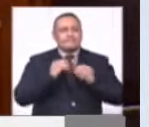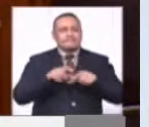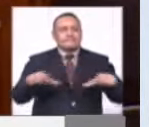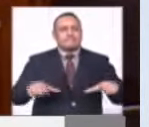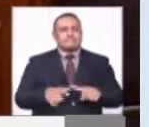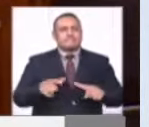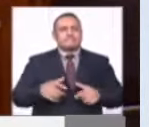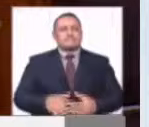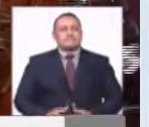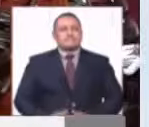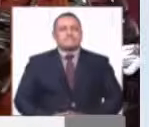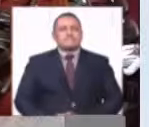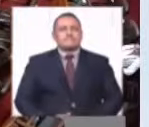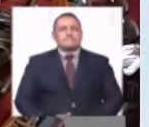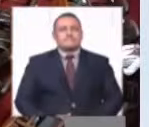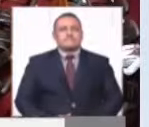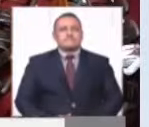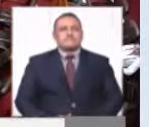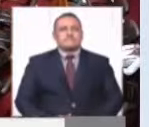sector